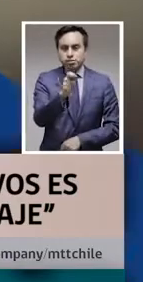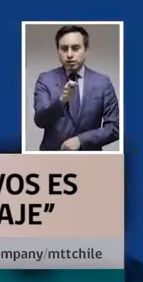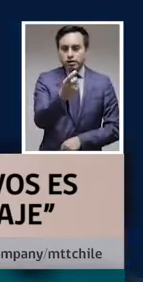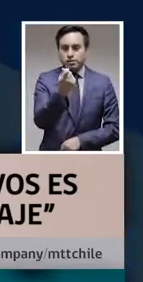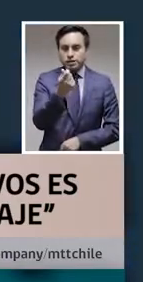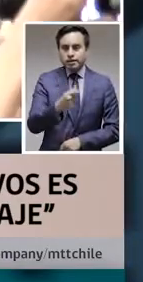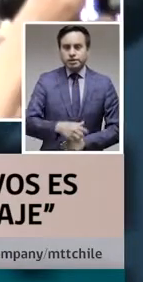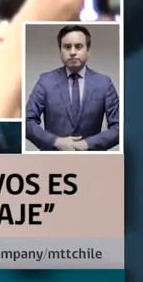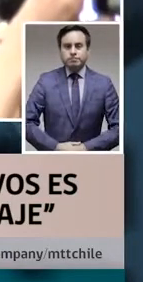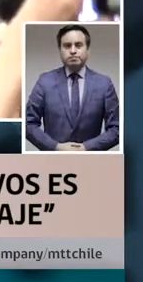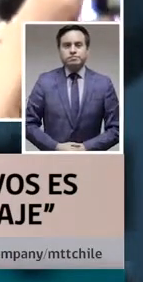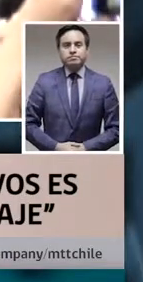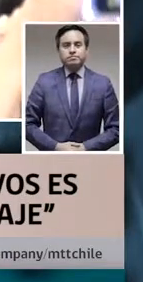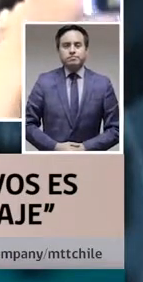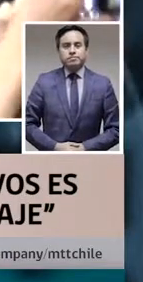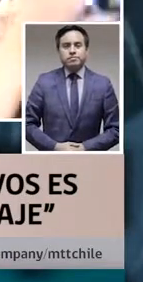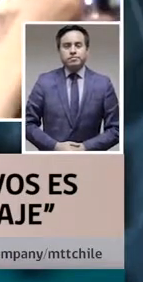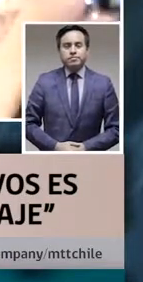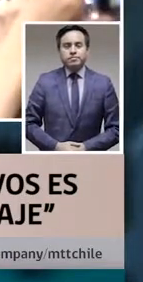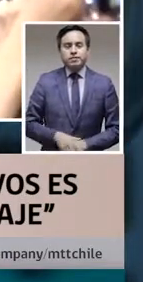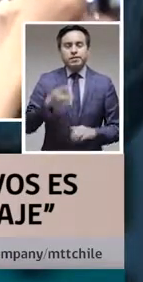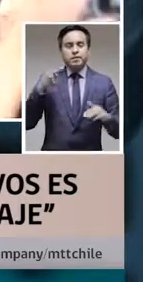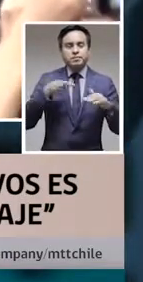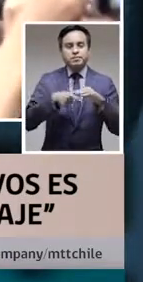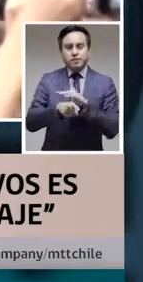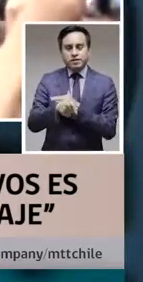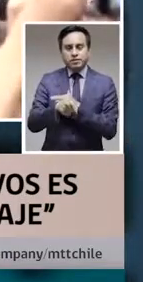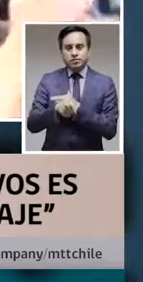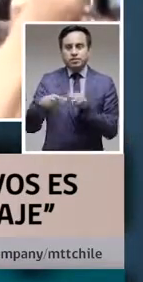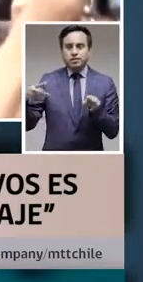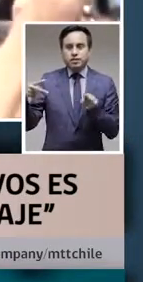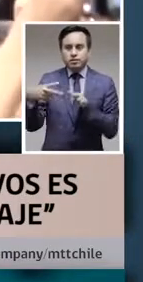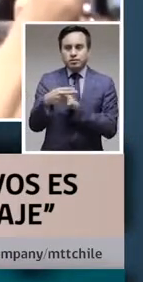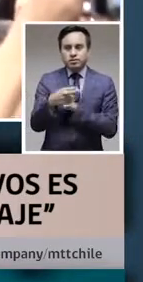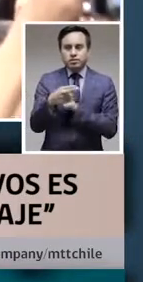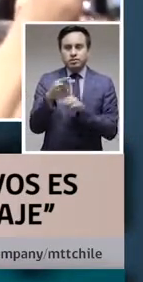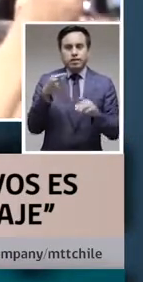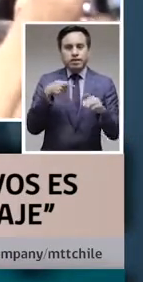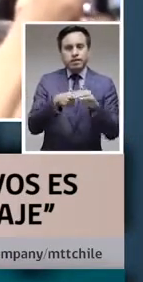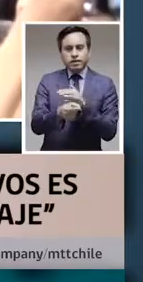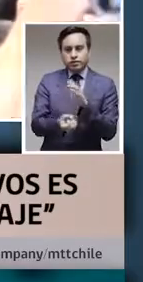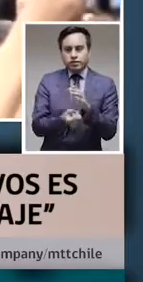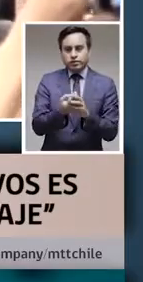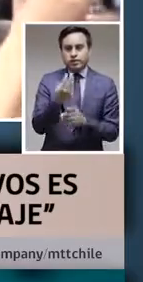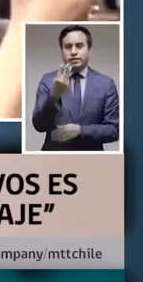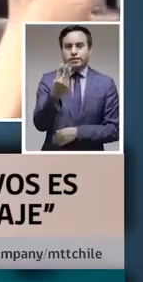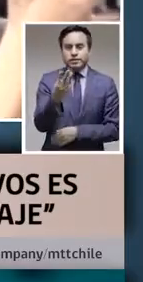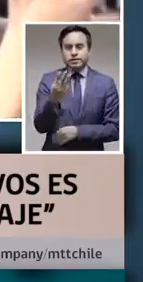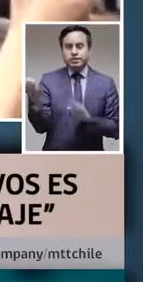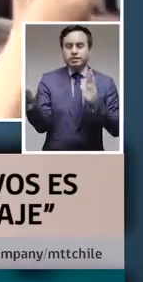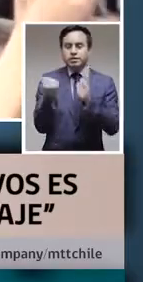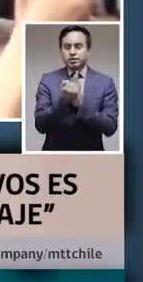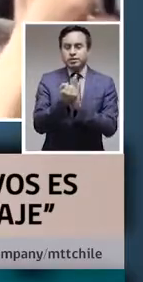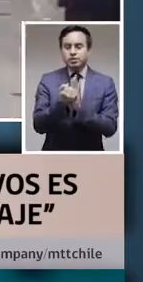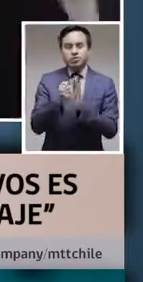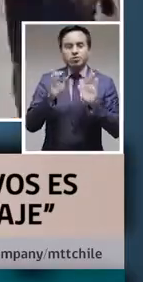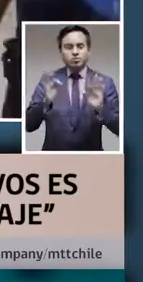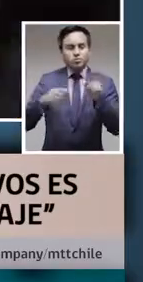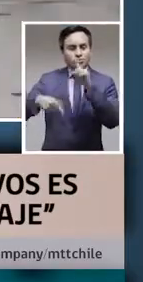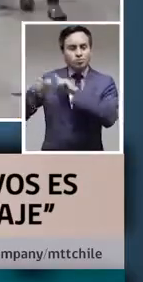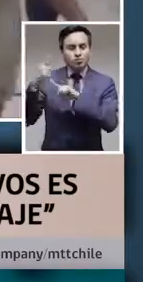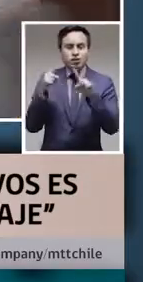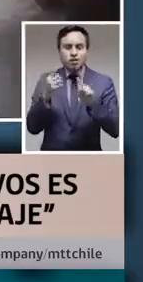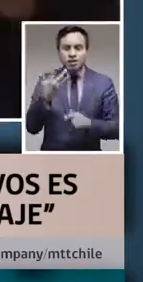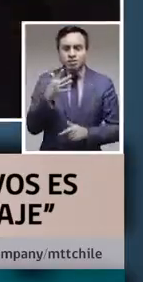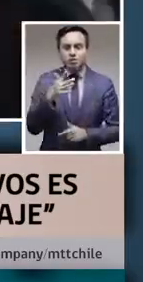su pasaje. En metro tuvimos la inauguración de la línea 3, fue un hito muy importante